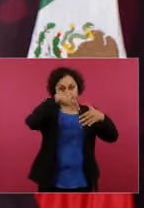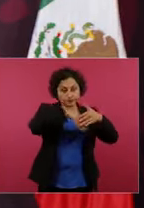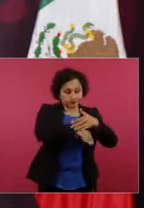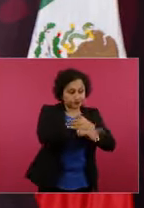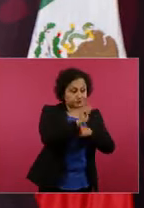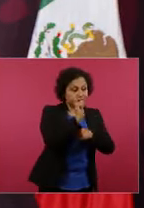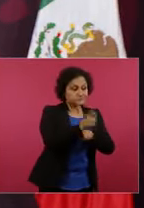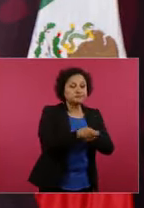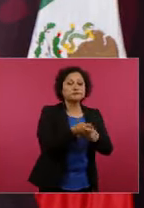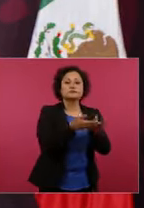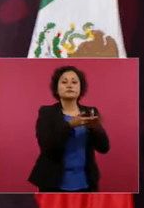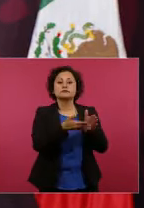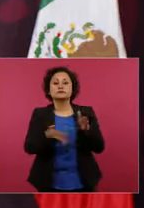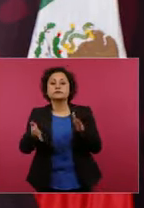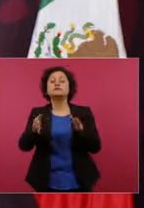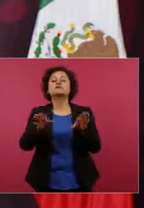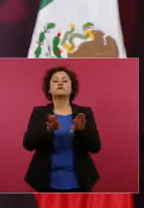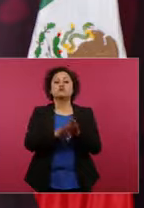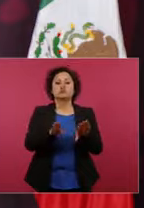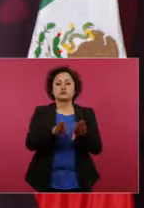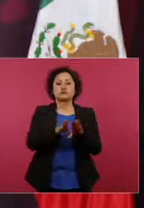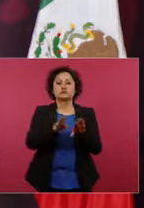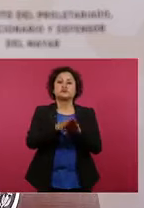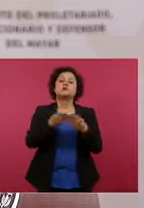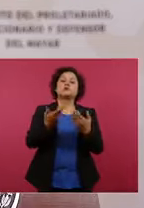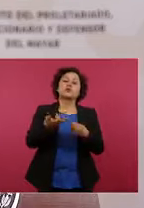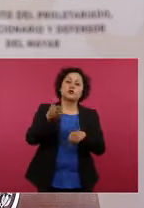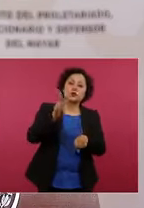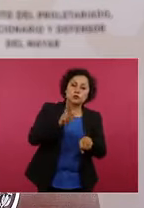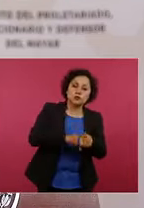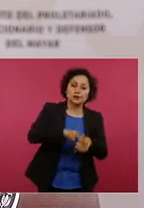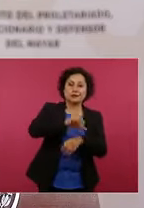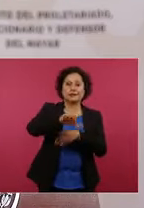cómo vamos en los centros de salud, hospitales,